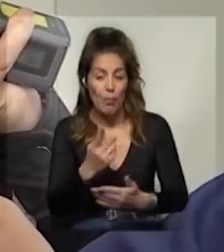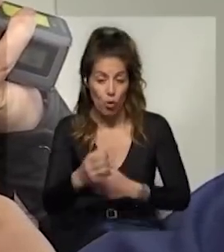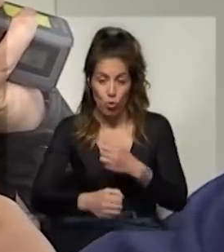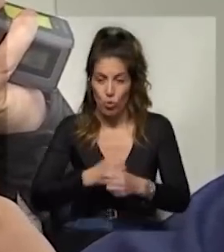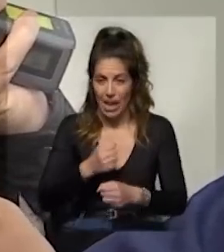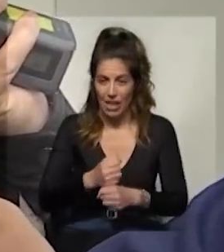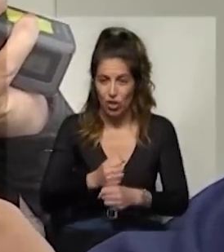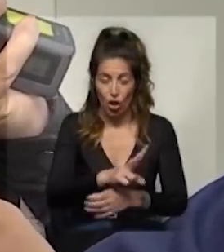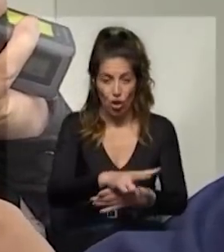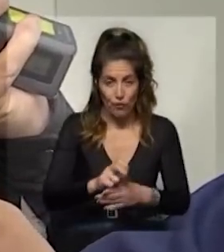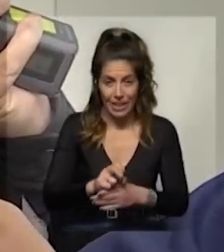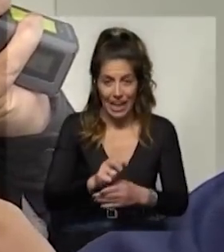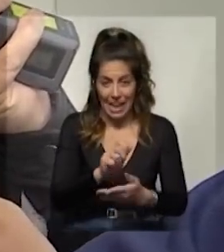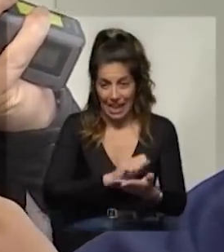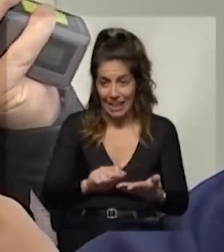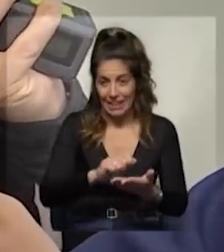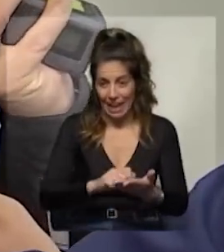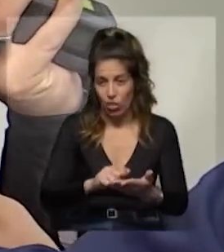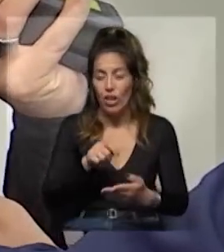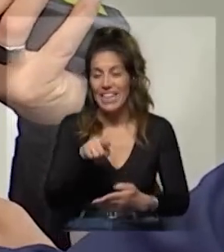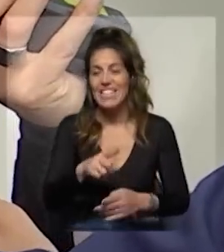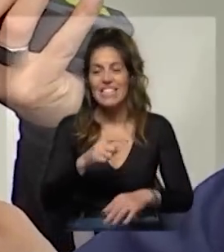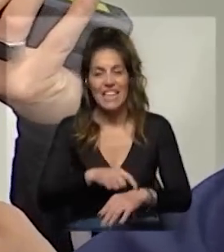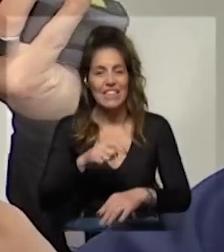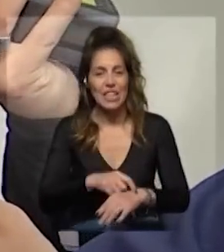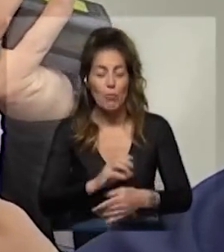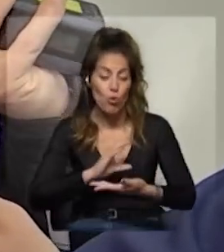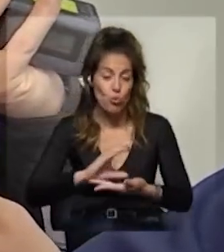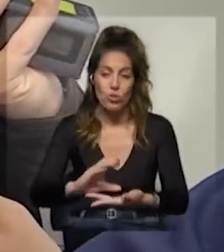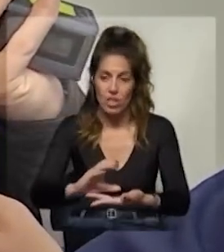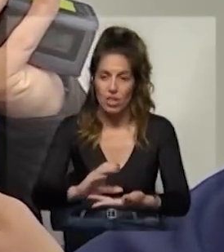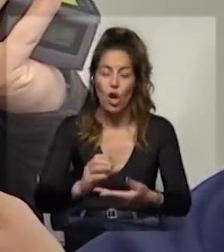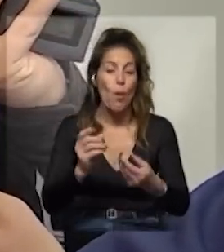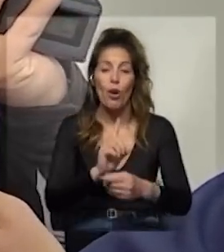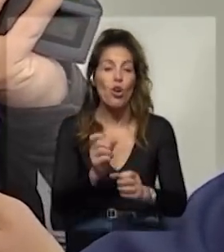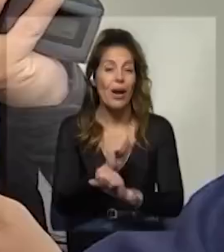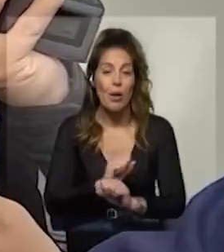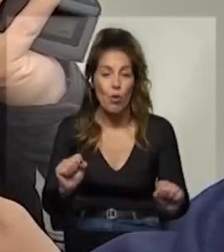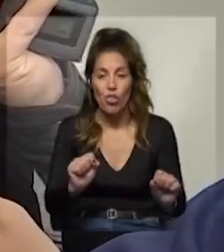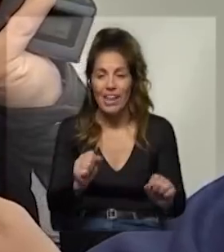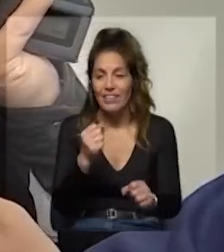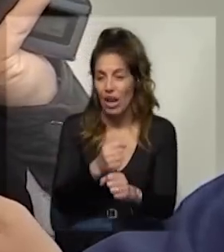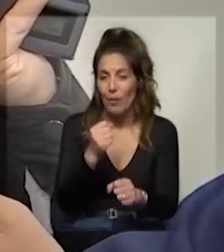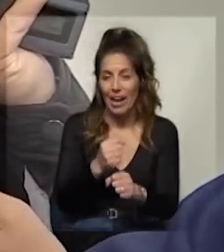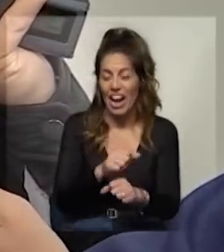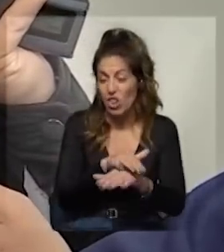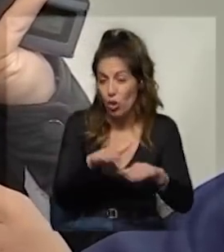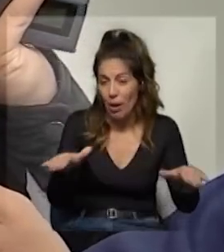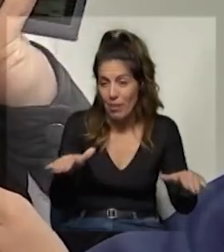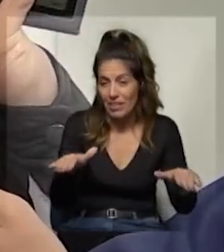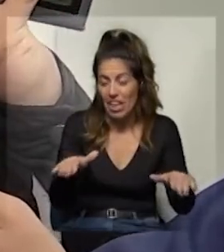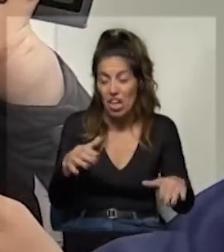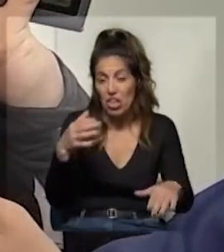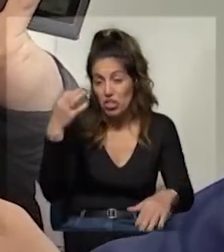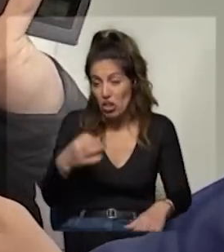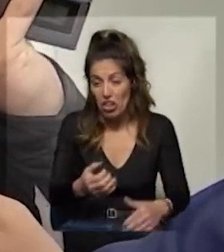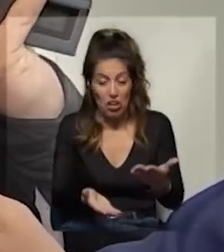en el caso de los fiscales letrados y durante ese tiempo tienen un subsidio porque no van a poder trabajar normalmente Yo creo que